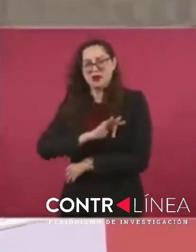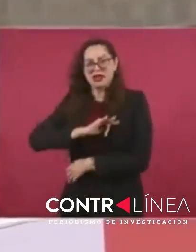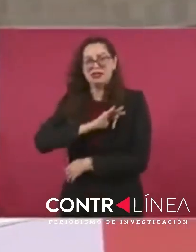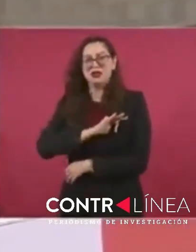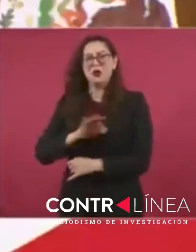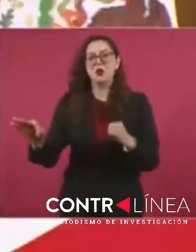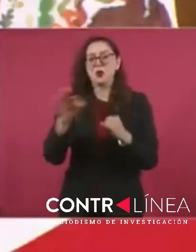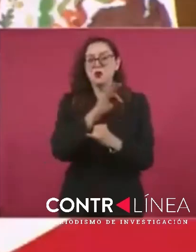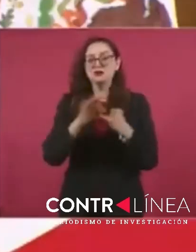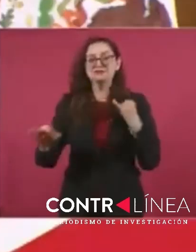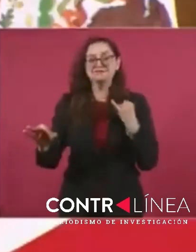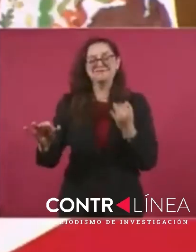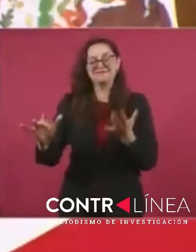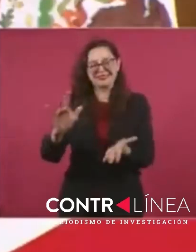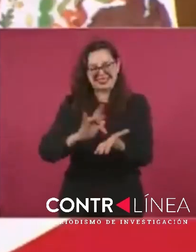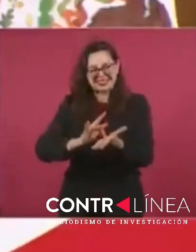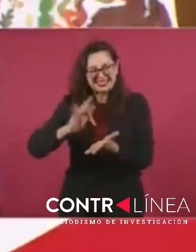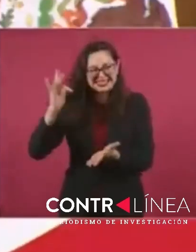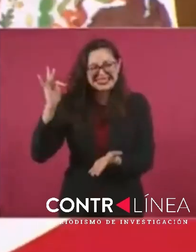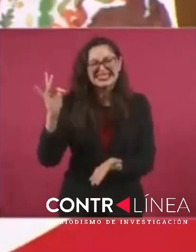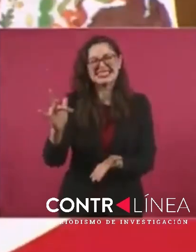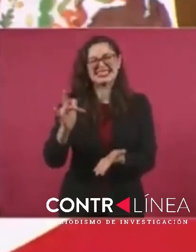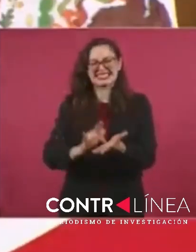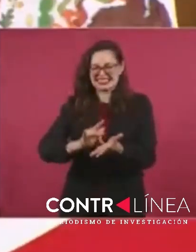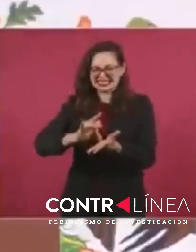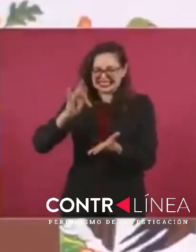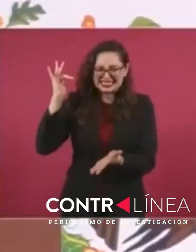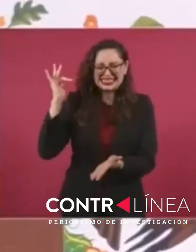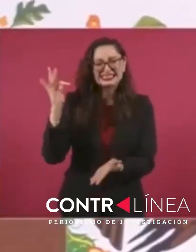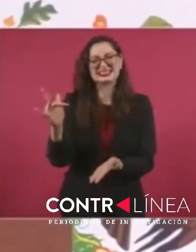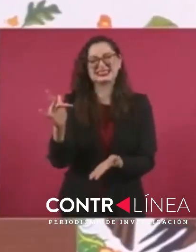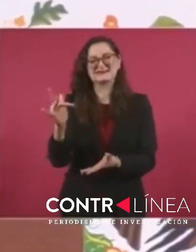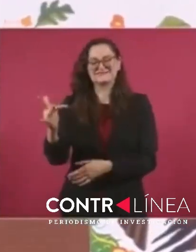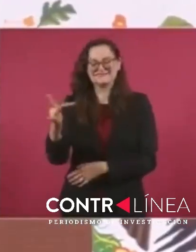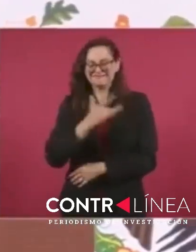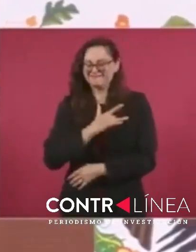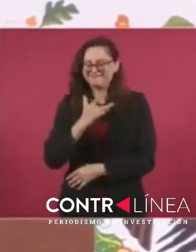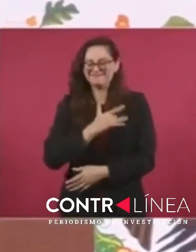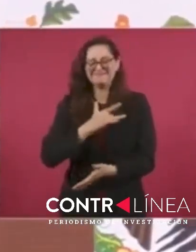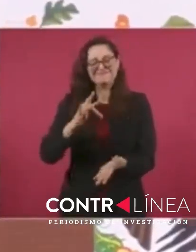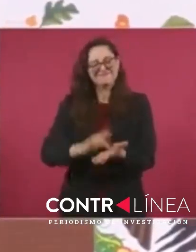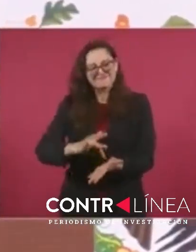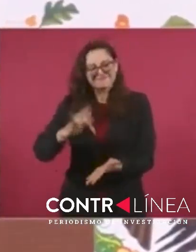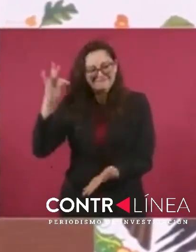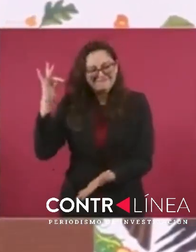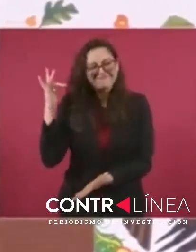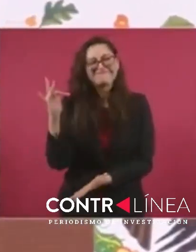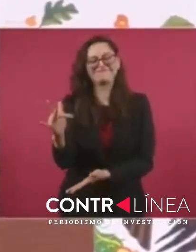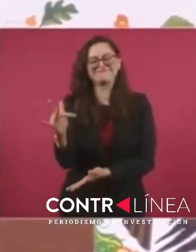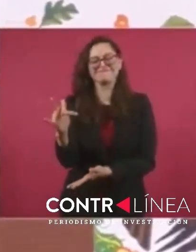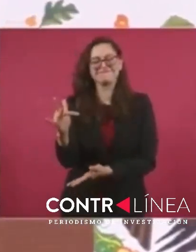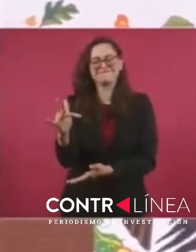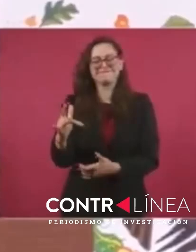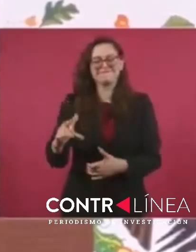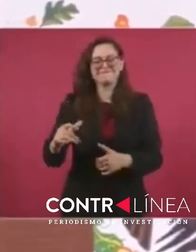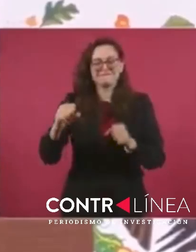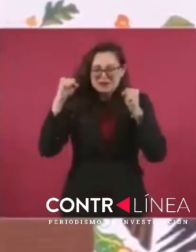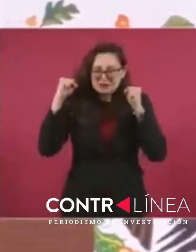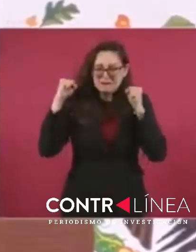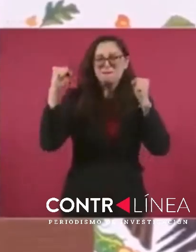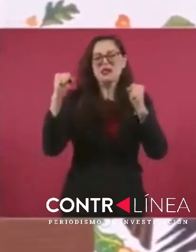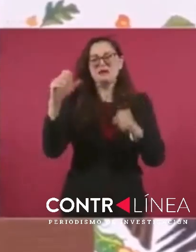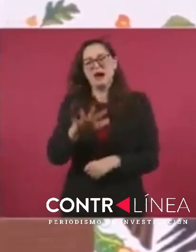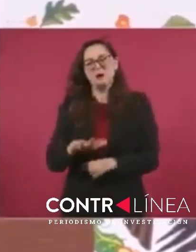último, gracias, gracias de corazón. ¡Que viva el pueblo